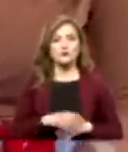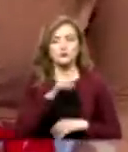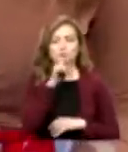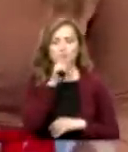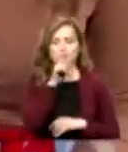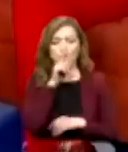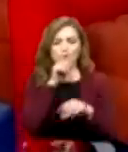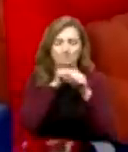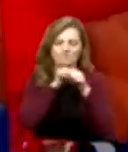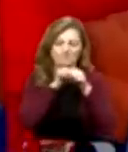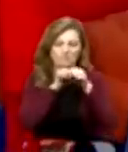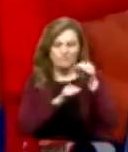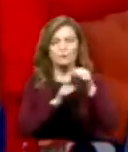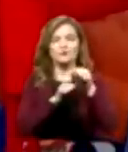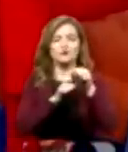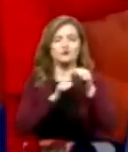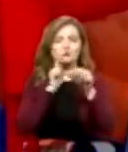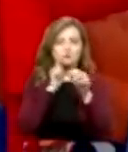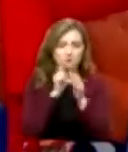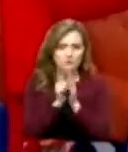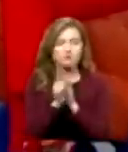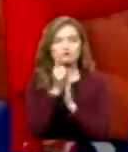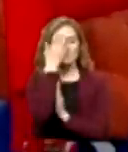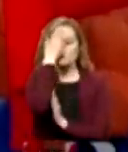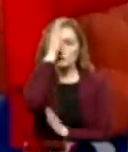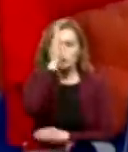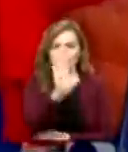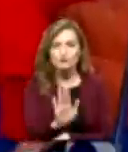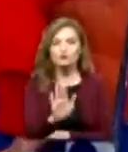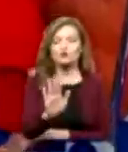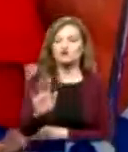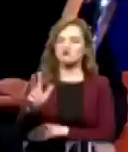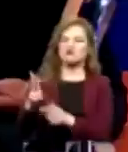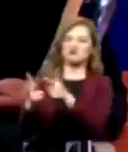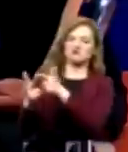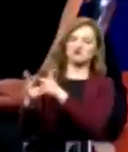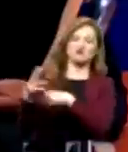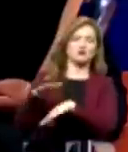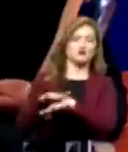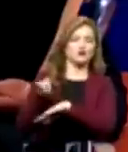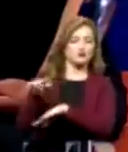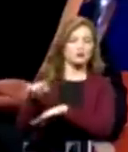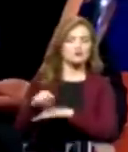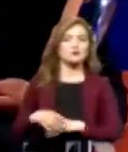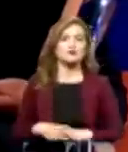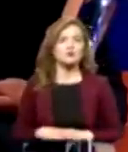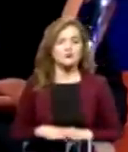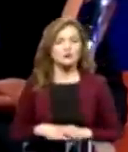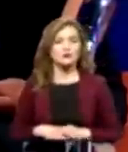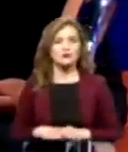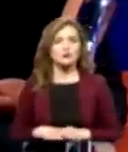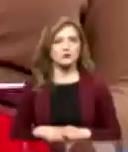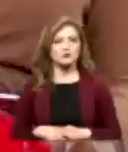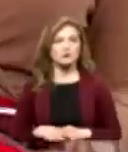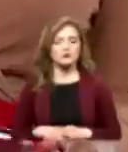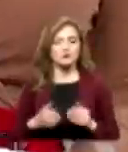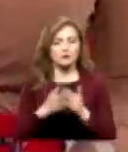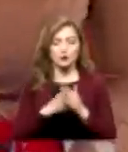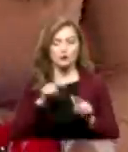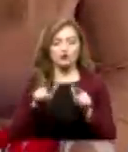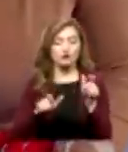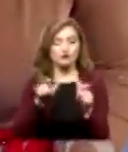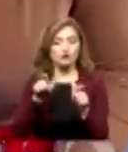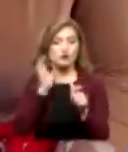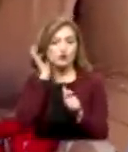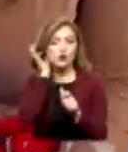por salir adelante, por denunciar de frente a tus agresores y por realmente ser un camino a seguir para muchas mujeres que hoy están